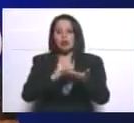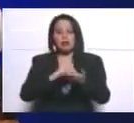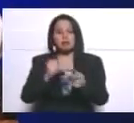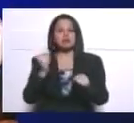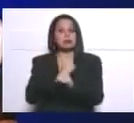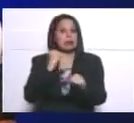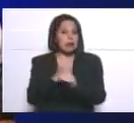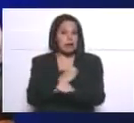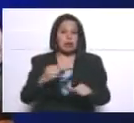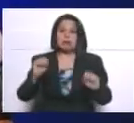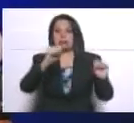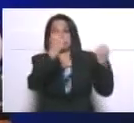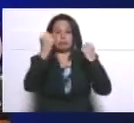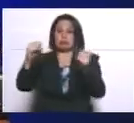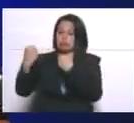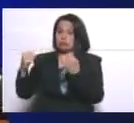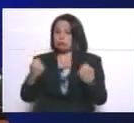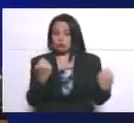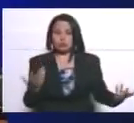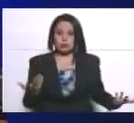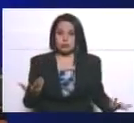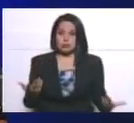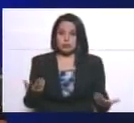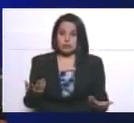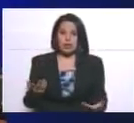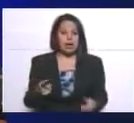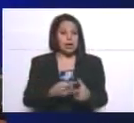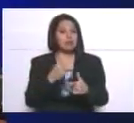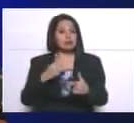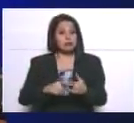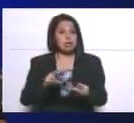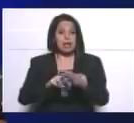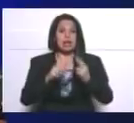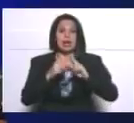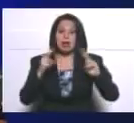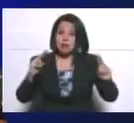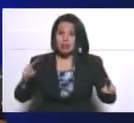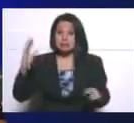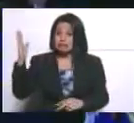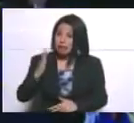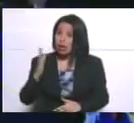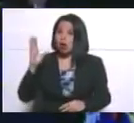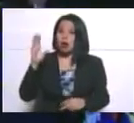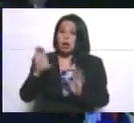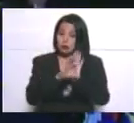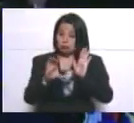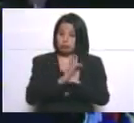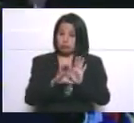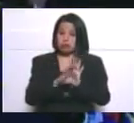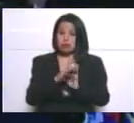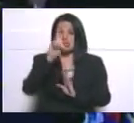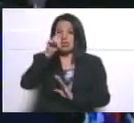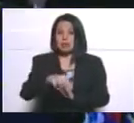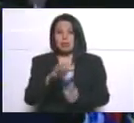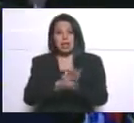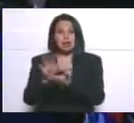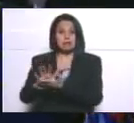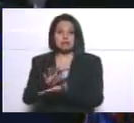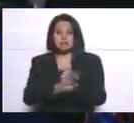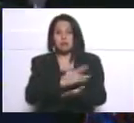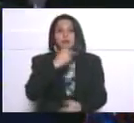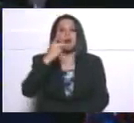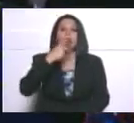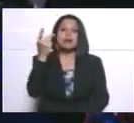Se les impedía el derecho al trabajo. De tal forma que la paz que trajo la constituyente también trajo la tranquilidad política